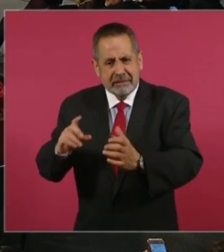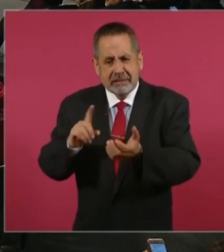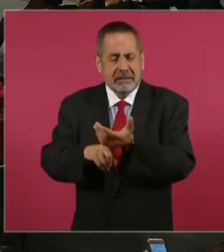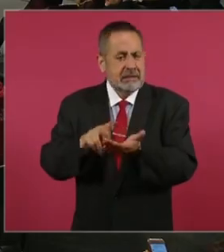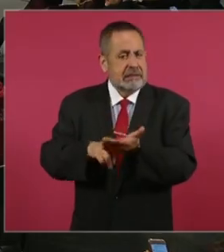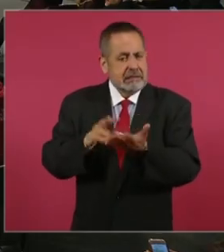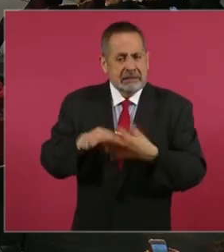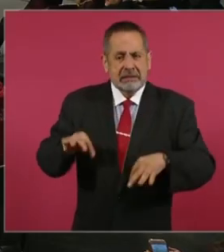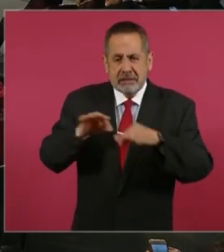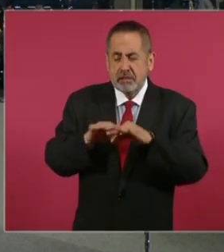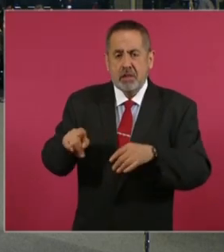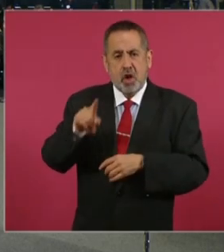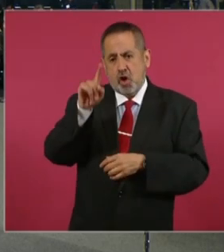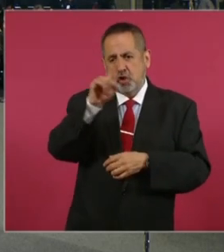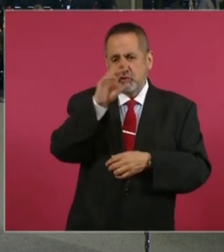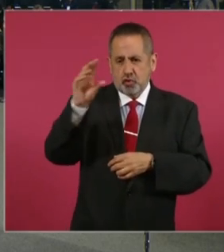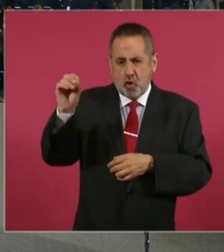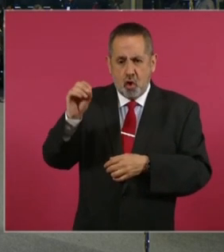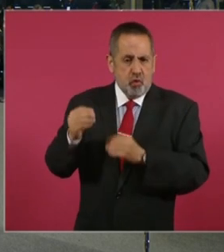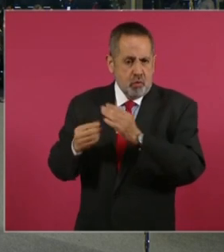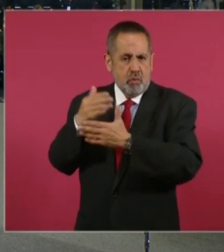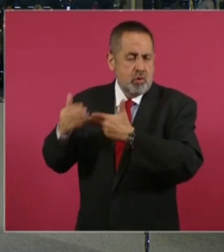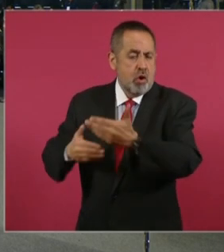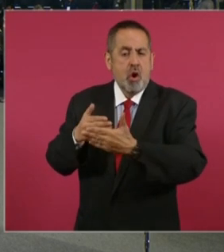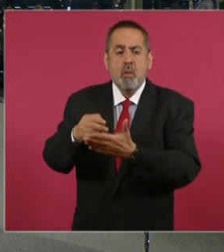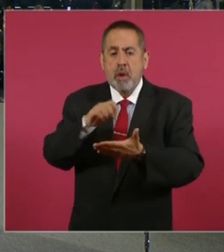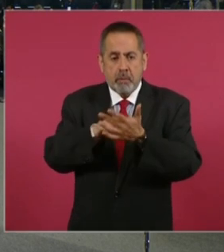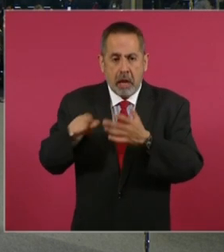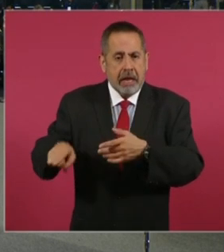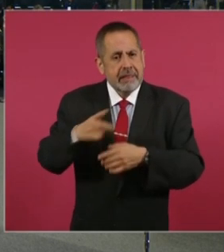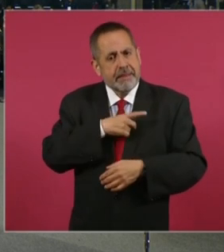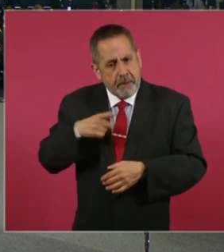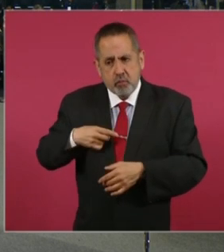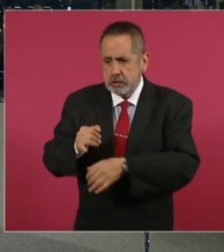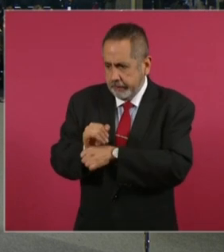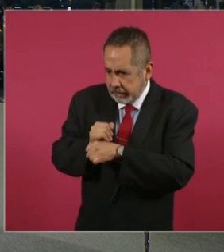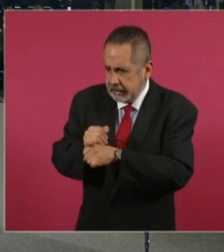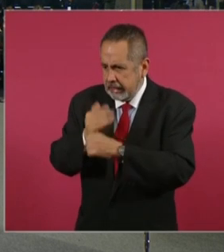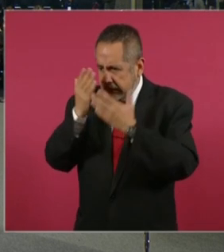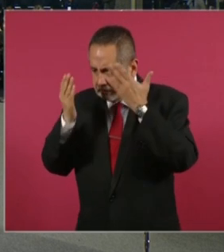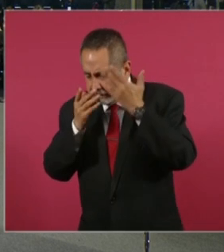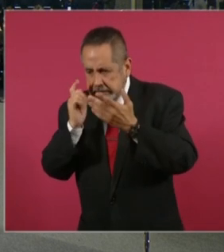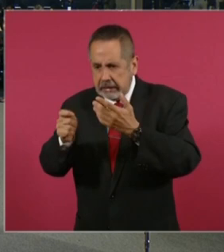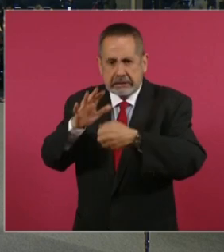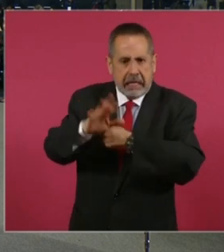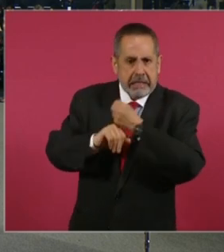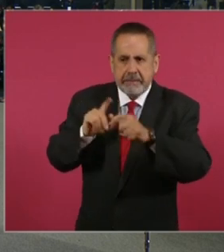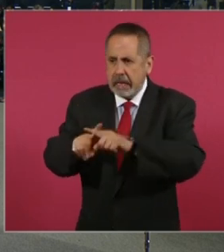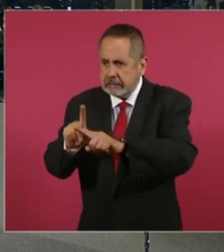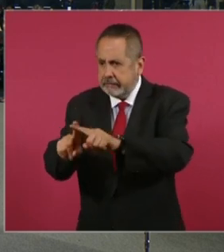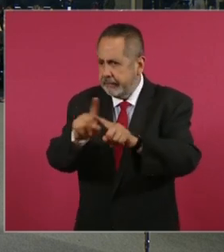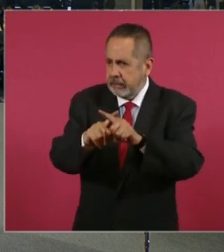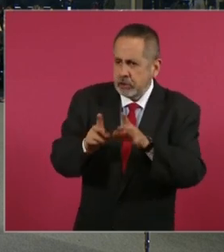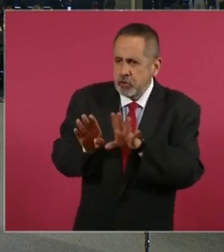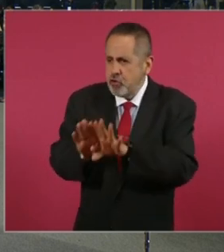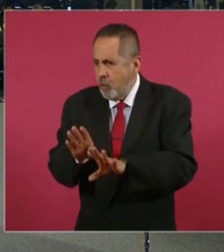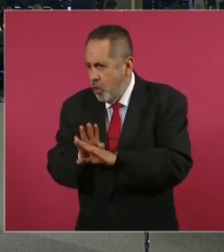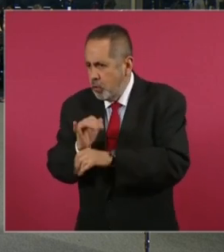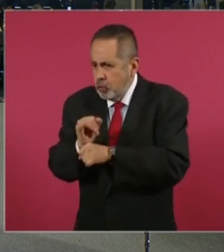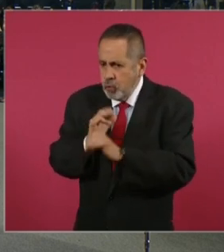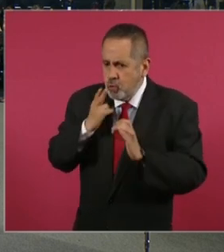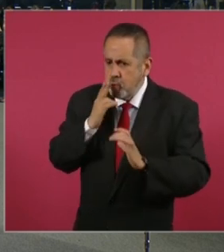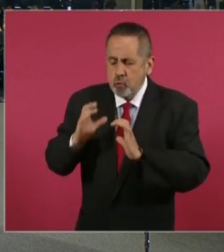imprescindibles de algunos zoológicos de avanzada, como son la investigación, el estudio de la biodiversidad, la recuperación y la